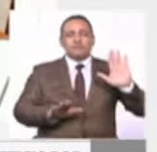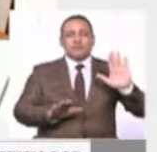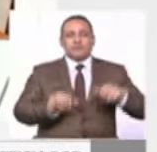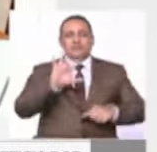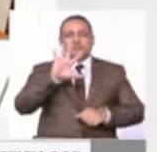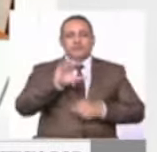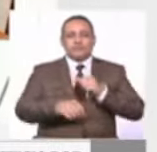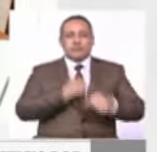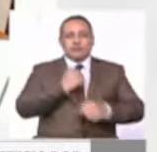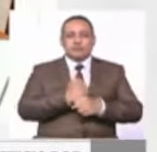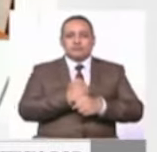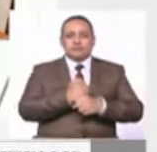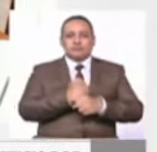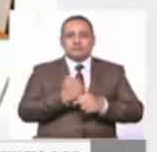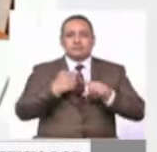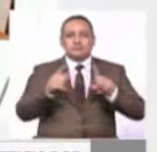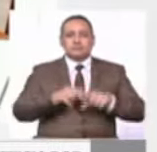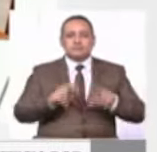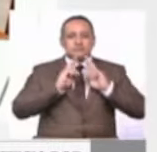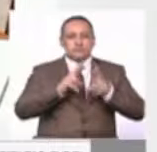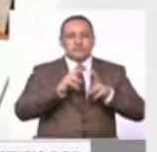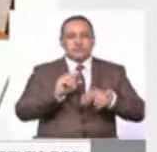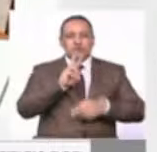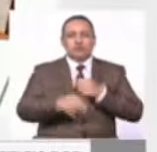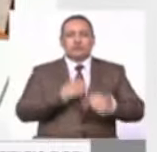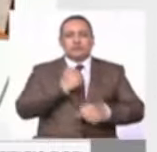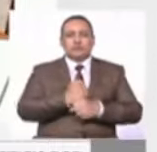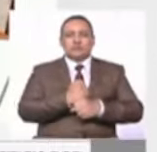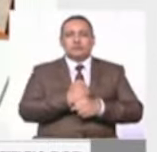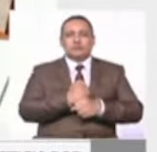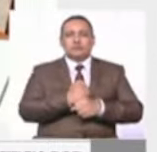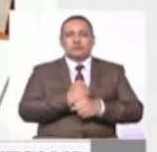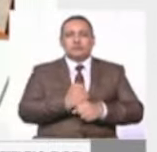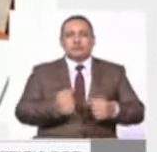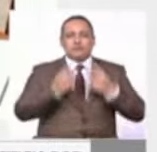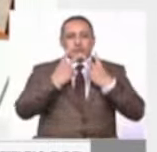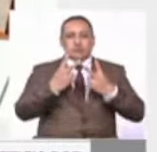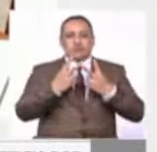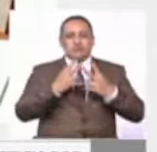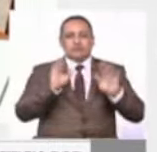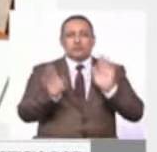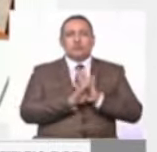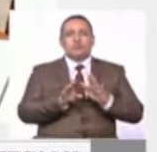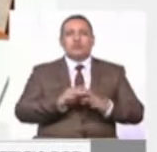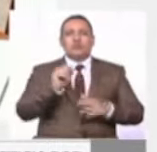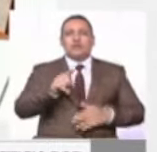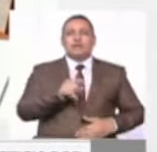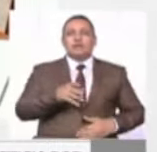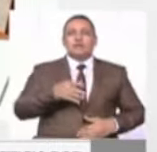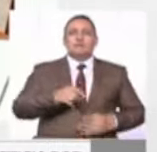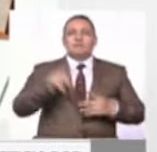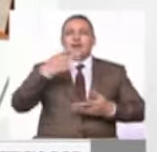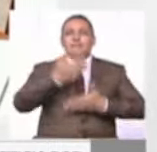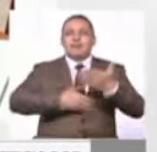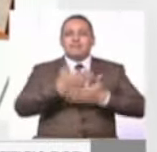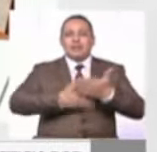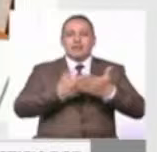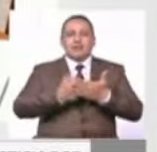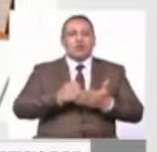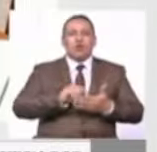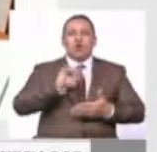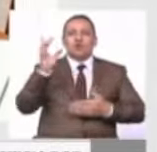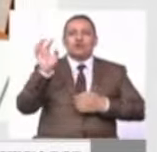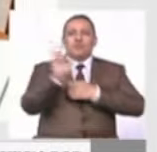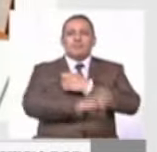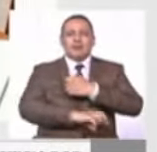años pero resulta que los do años nacionalista suizo belga o ruso